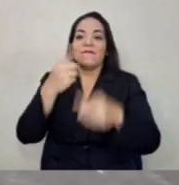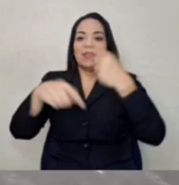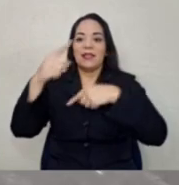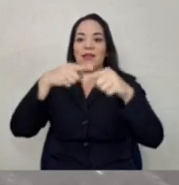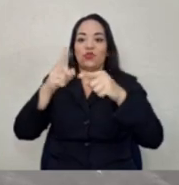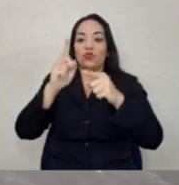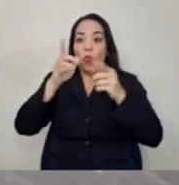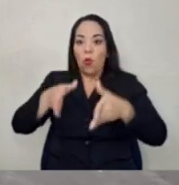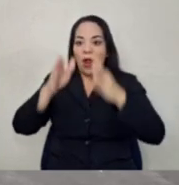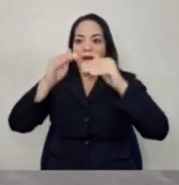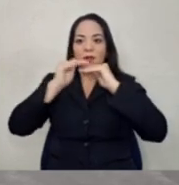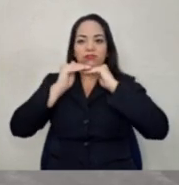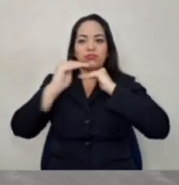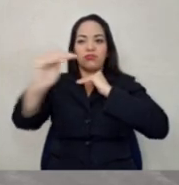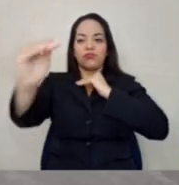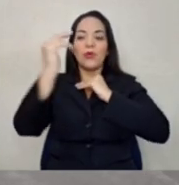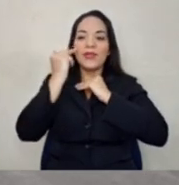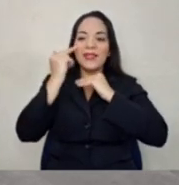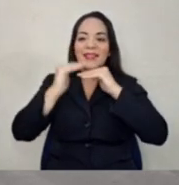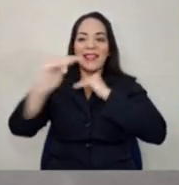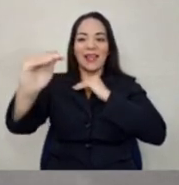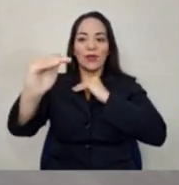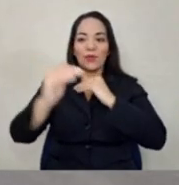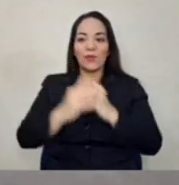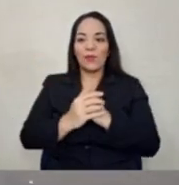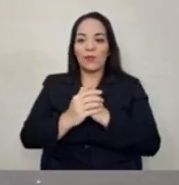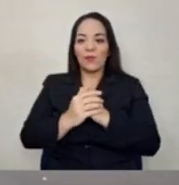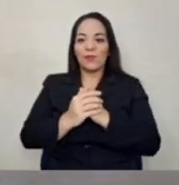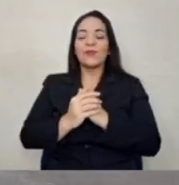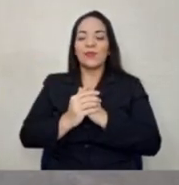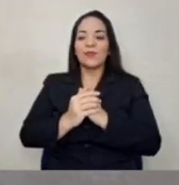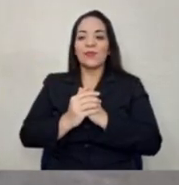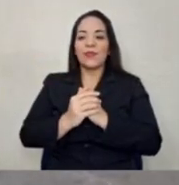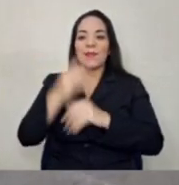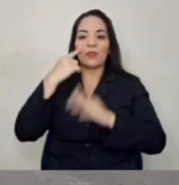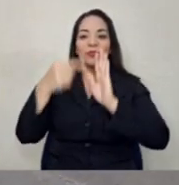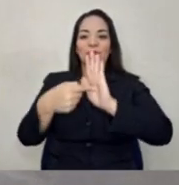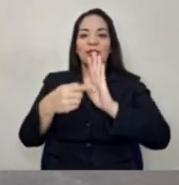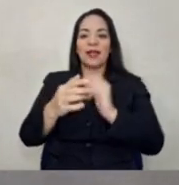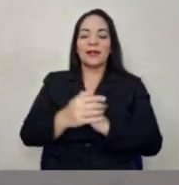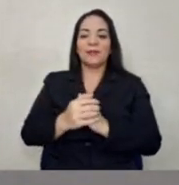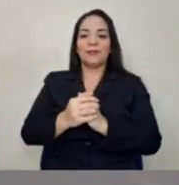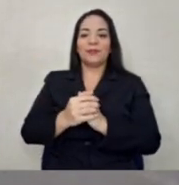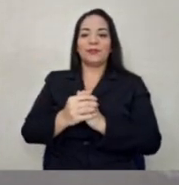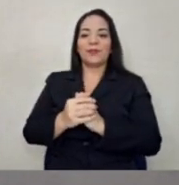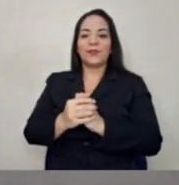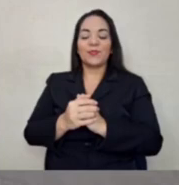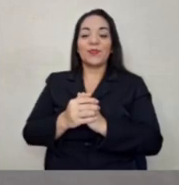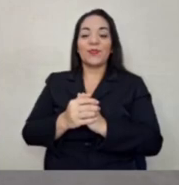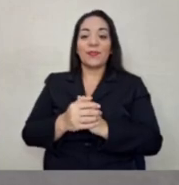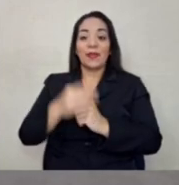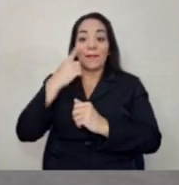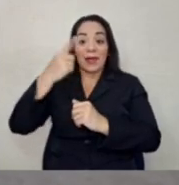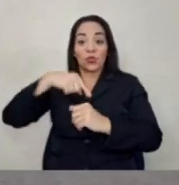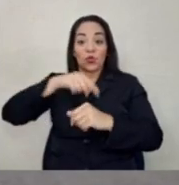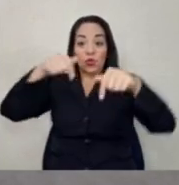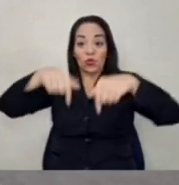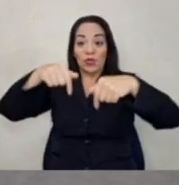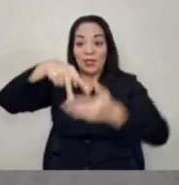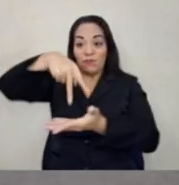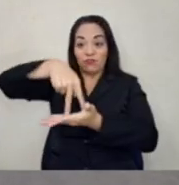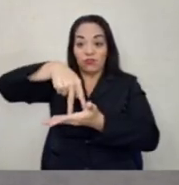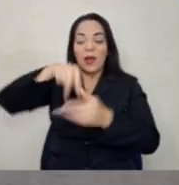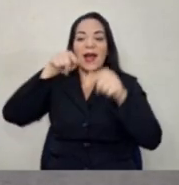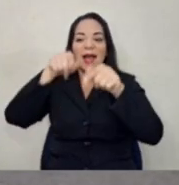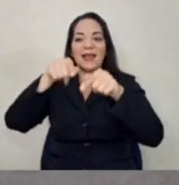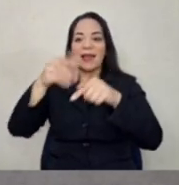carril. Si ustedes ven, este es asfalto nuevo. Vamos a ir mostrándole a la gente. Claro. Compañero Alonso nos ayude. Aquí, por ejemplo, donde estamos nosotros ubicados, esto no, era lo